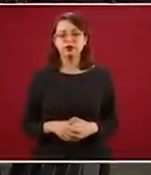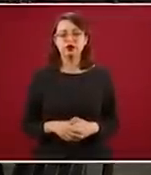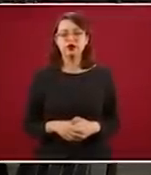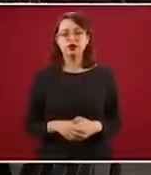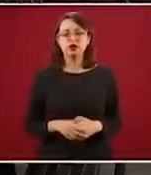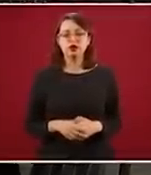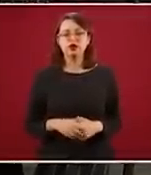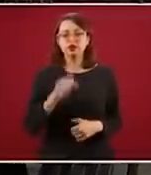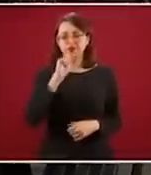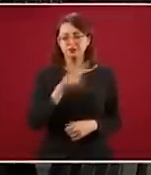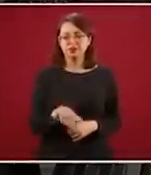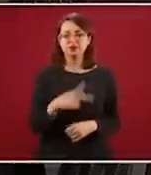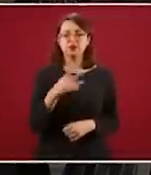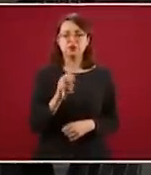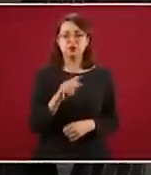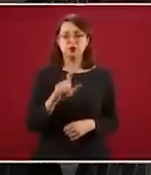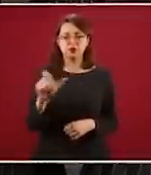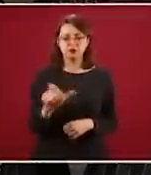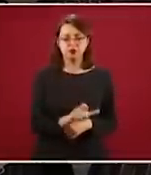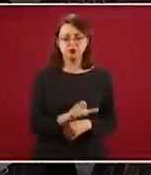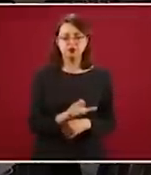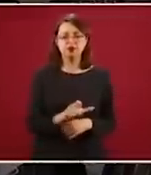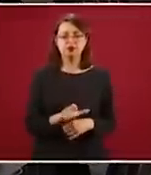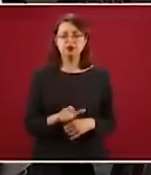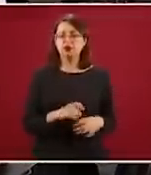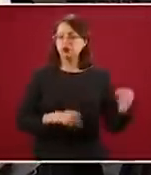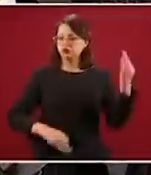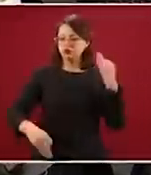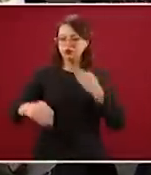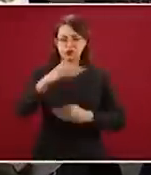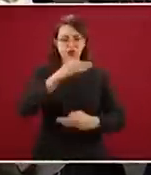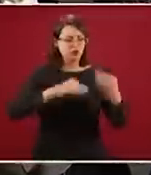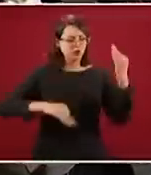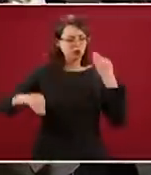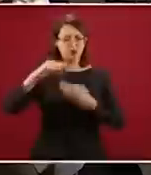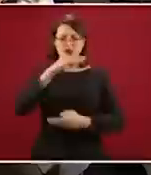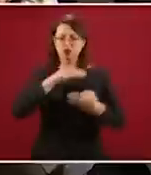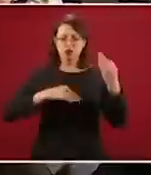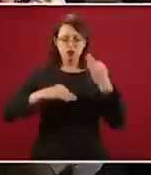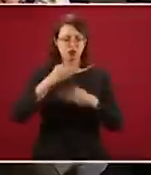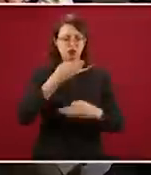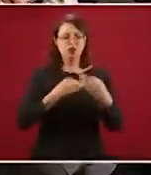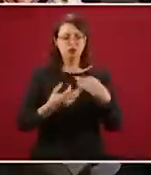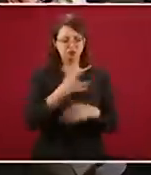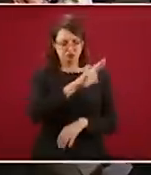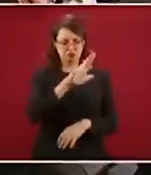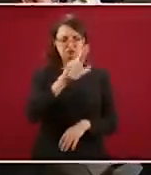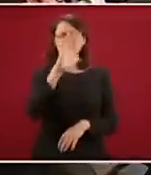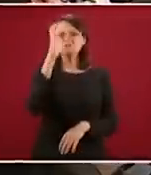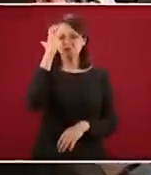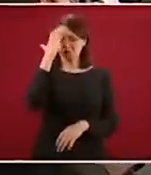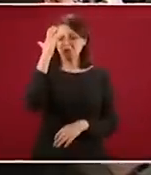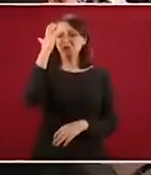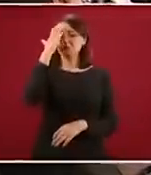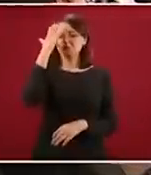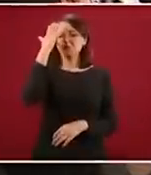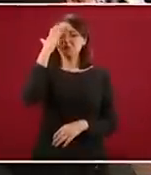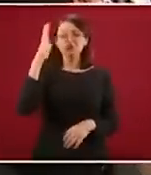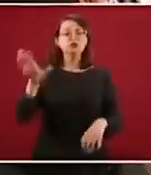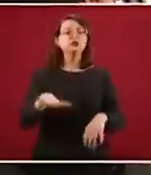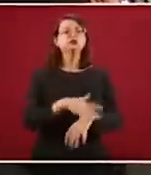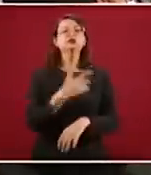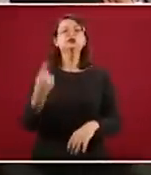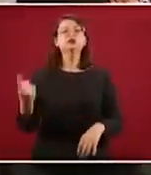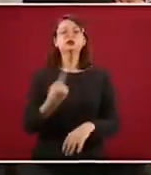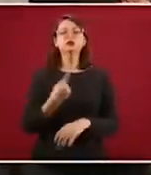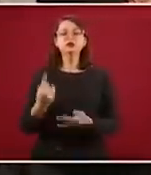desde luego a Pemex, a todos los participantes, porque se tomó una